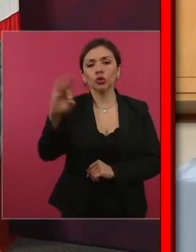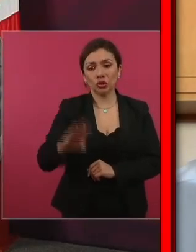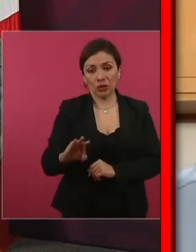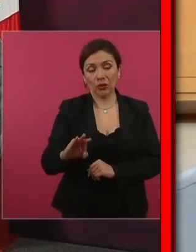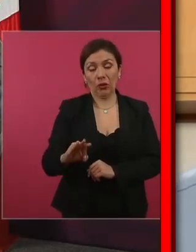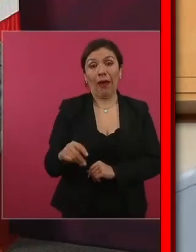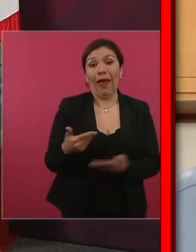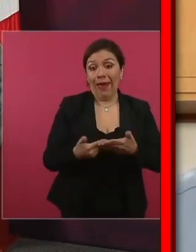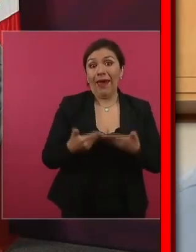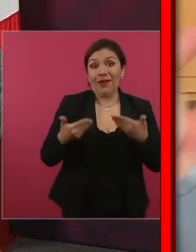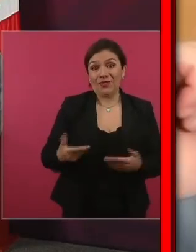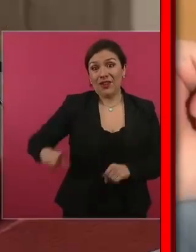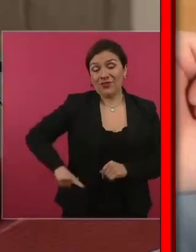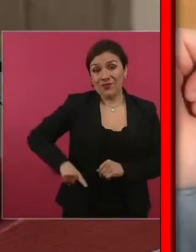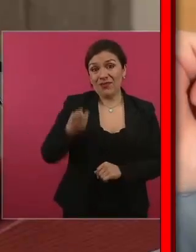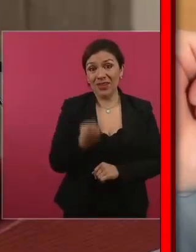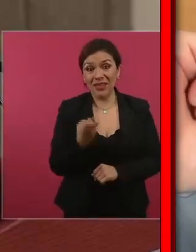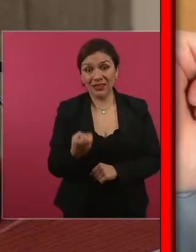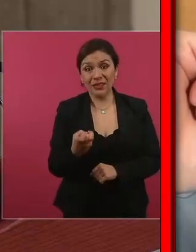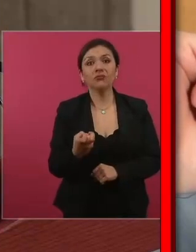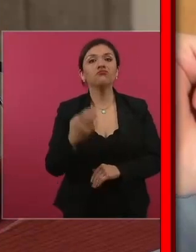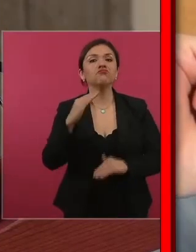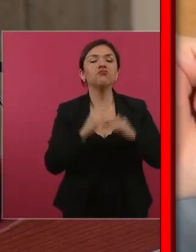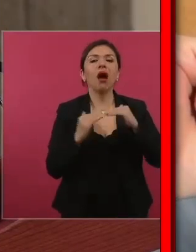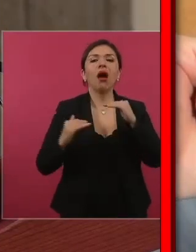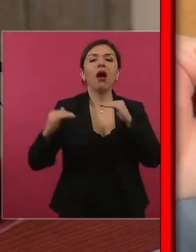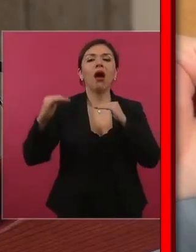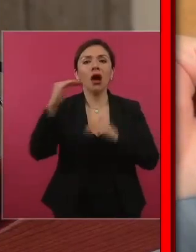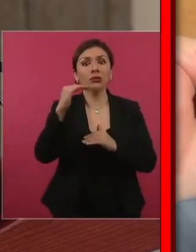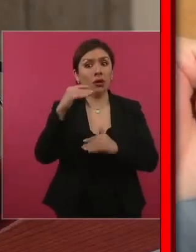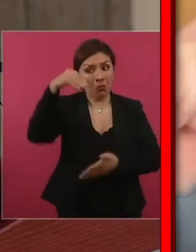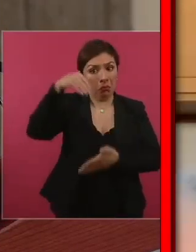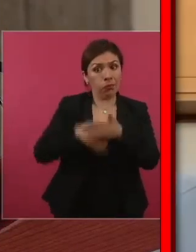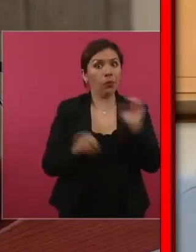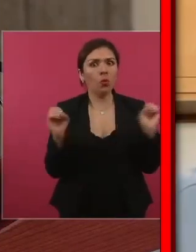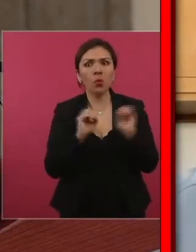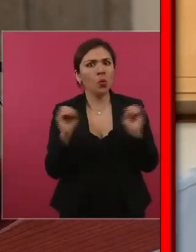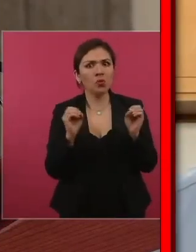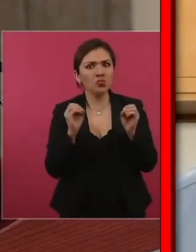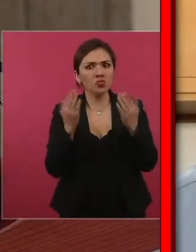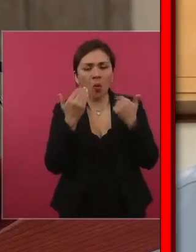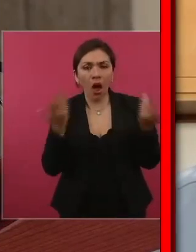y nosotros se ha fortalecido el peso no se ha devaluado